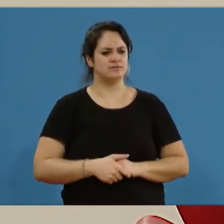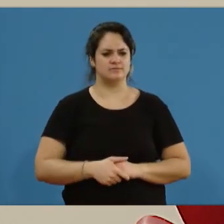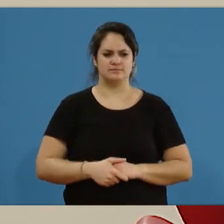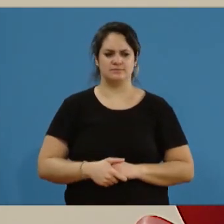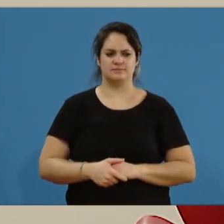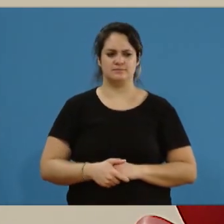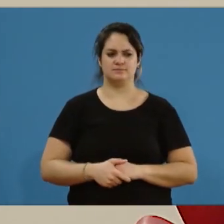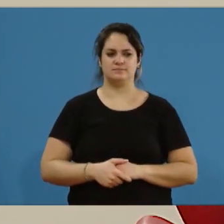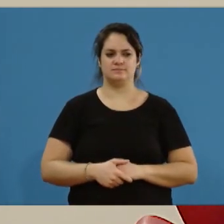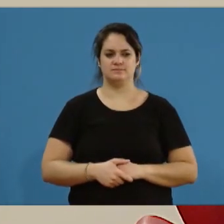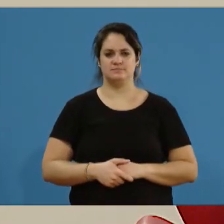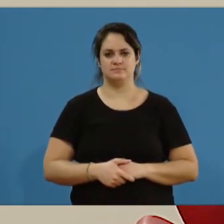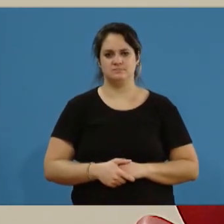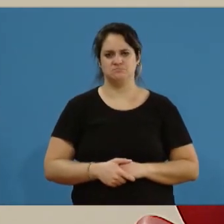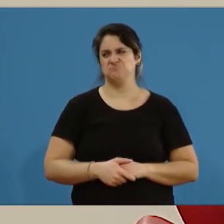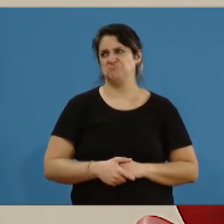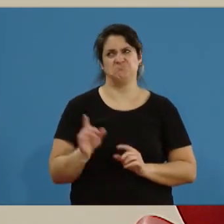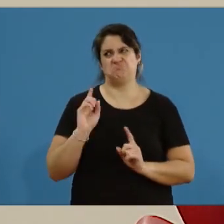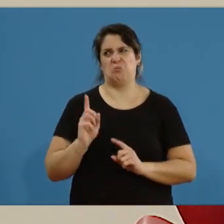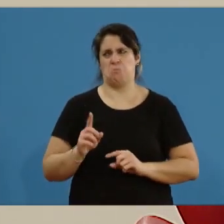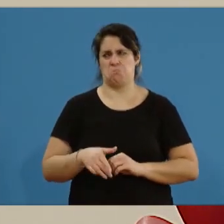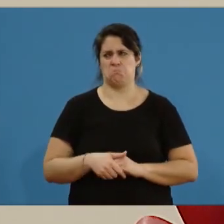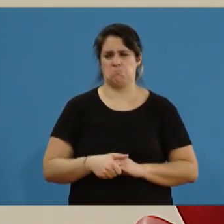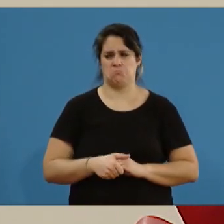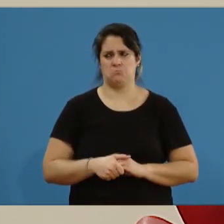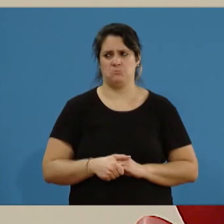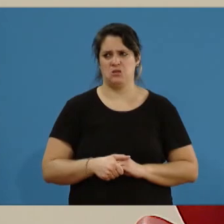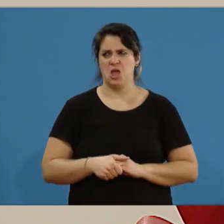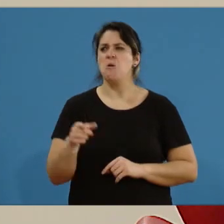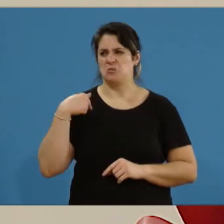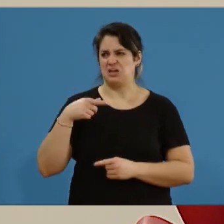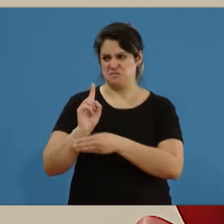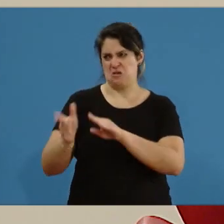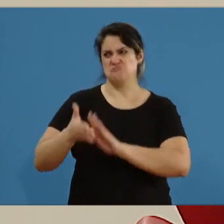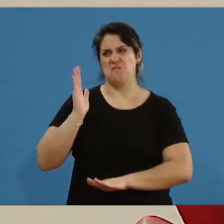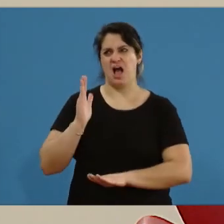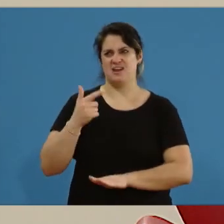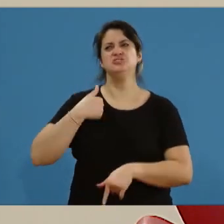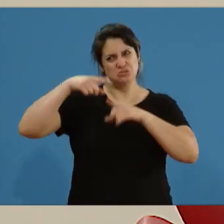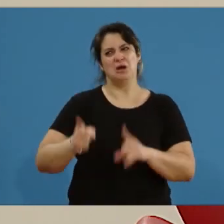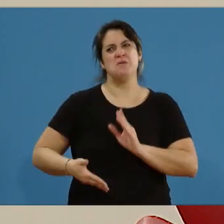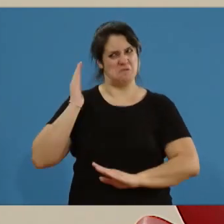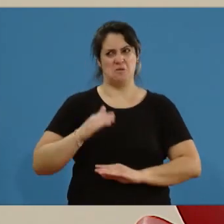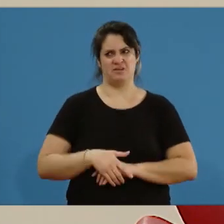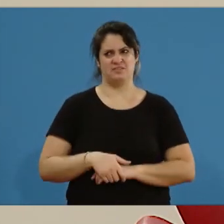pido. No. Si él se va, me voy yo